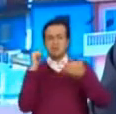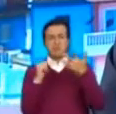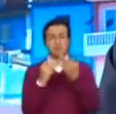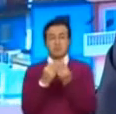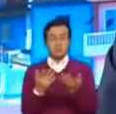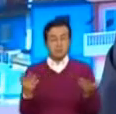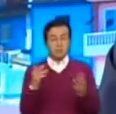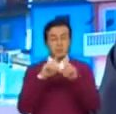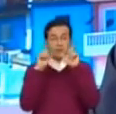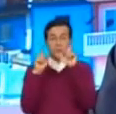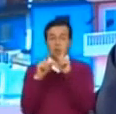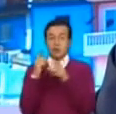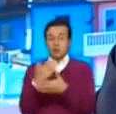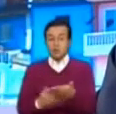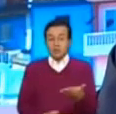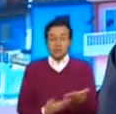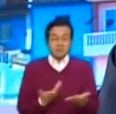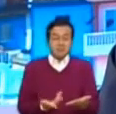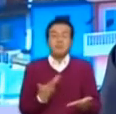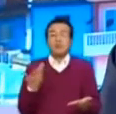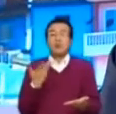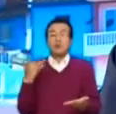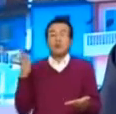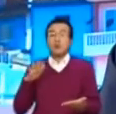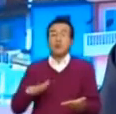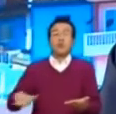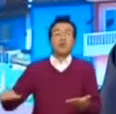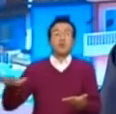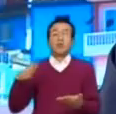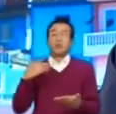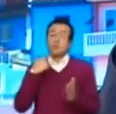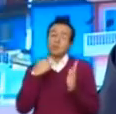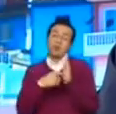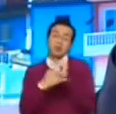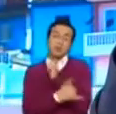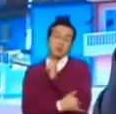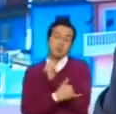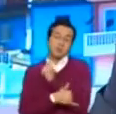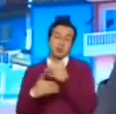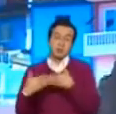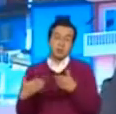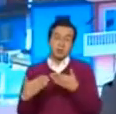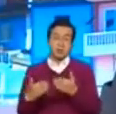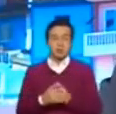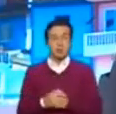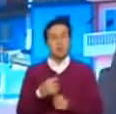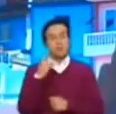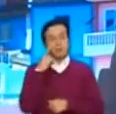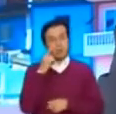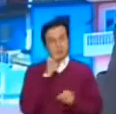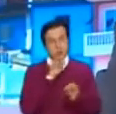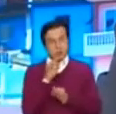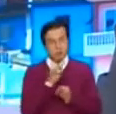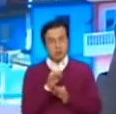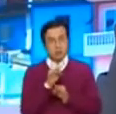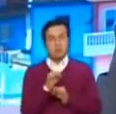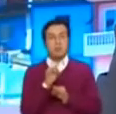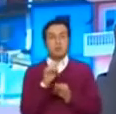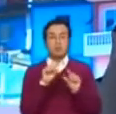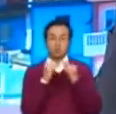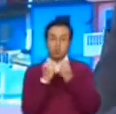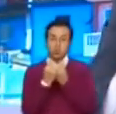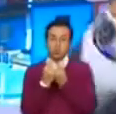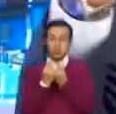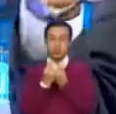de ellas evidentemente de papel, que están localizadas en este caso en Panamá. Pero tenemos que estar claros que este es un estudio